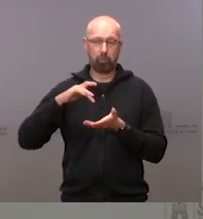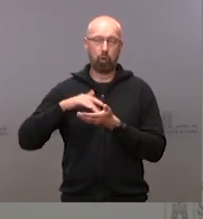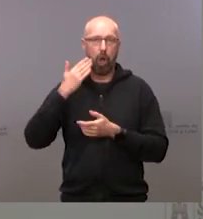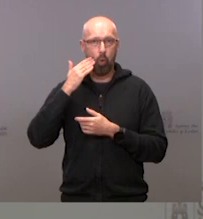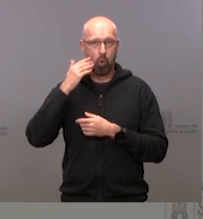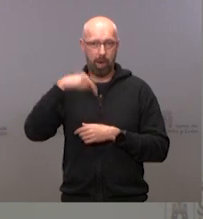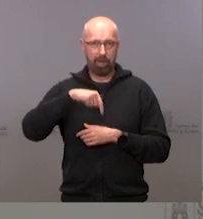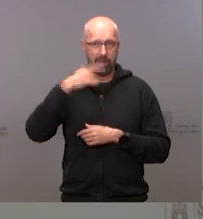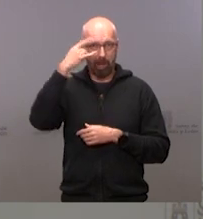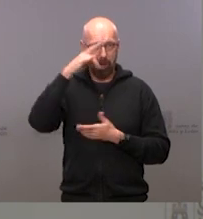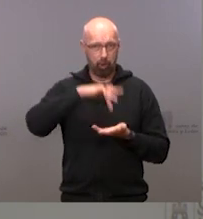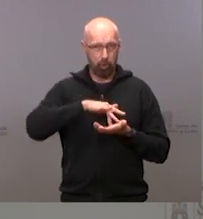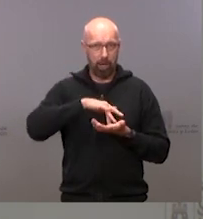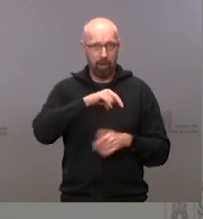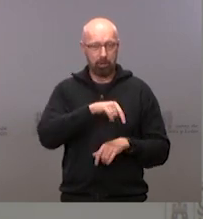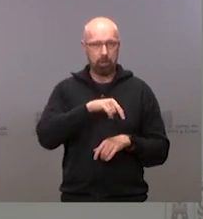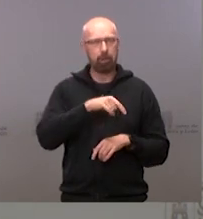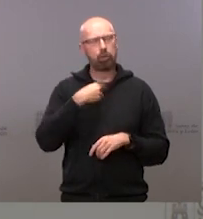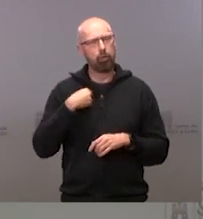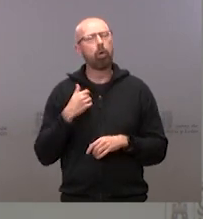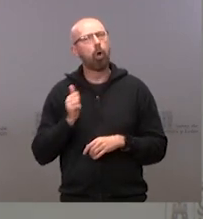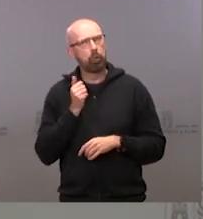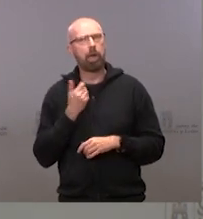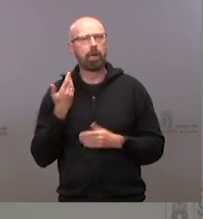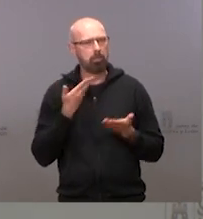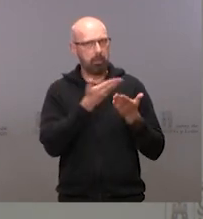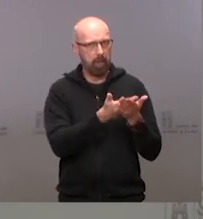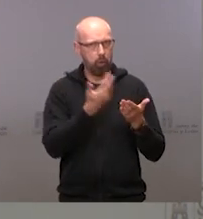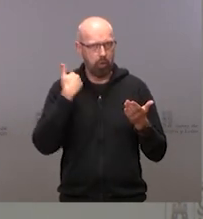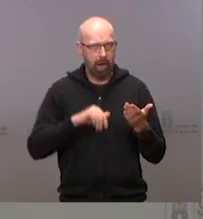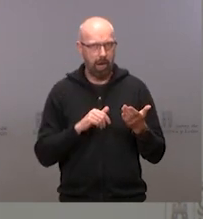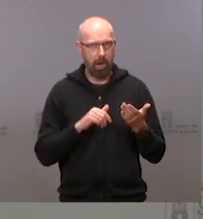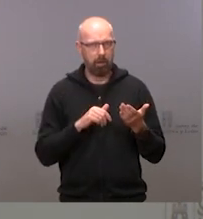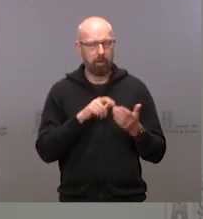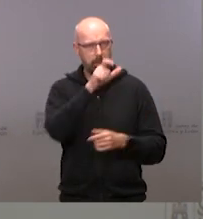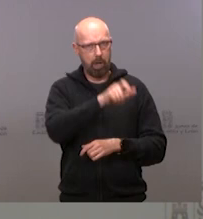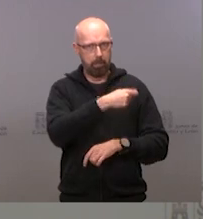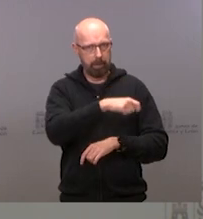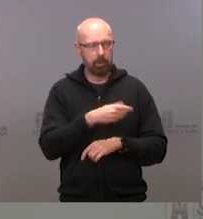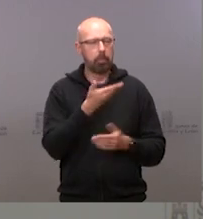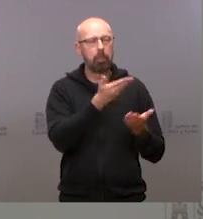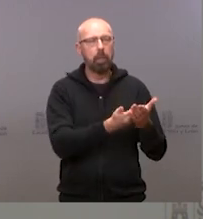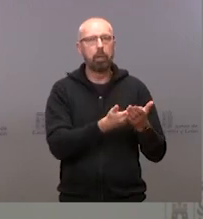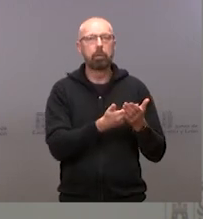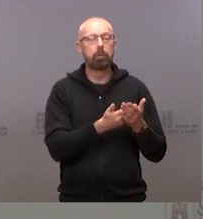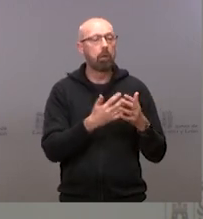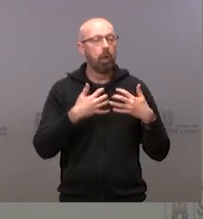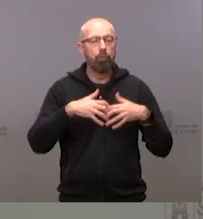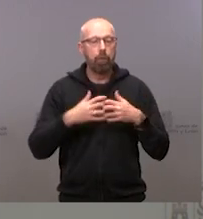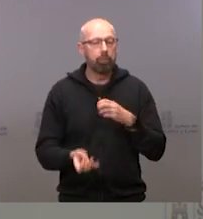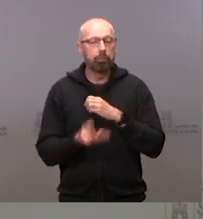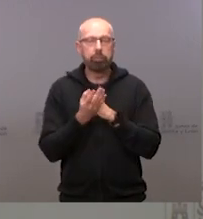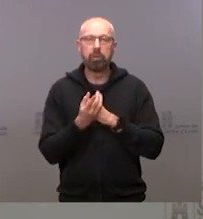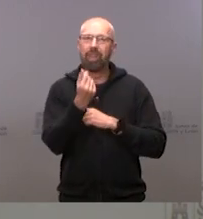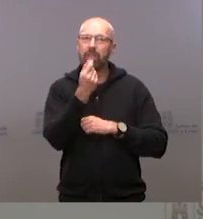aquí en castilla y león' ya tuve la oportunidad de pedirle al presidente del gobierno la puesta en funcionamiento de un nuevo fondo